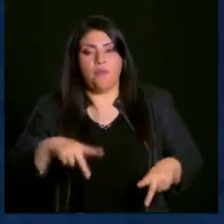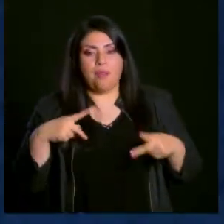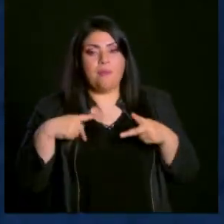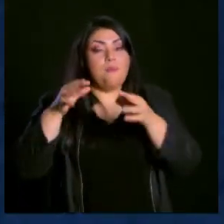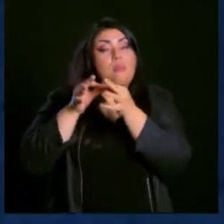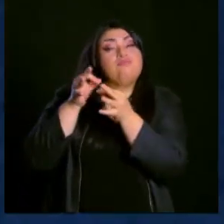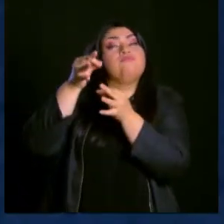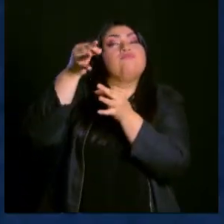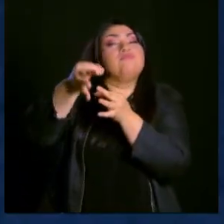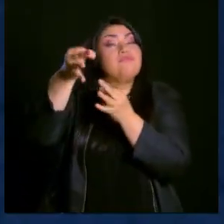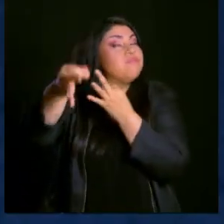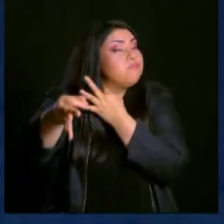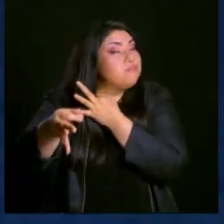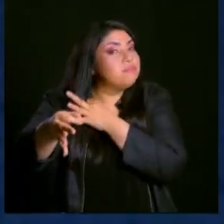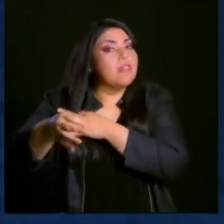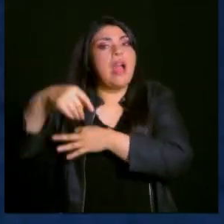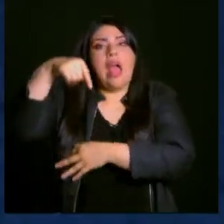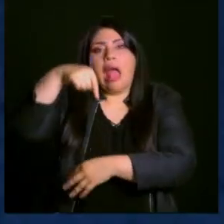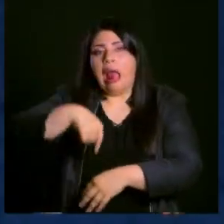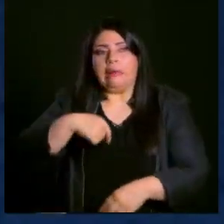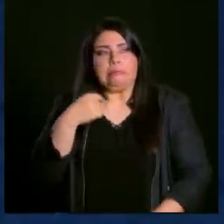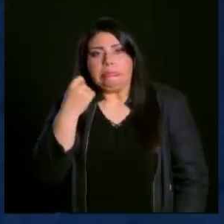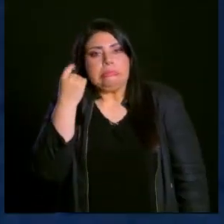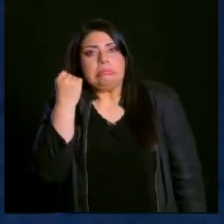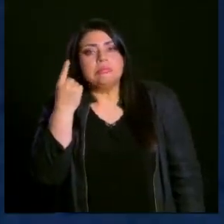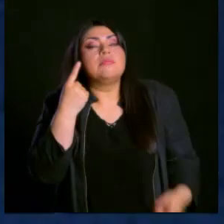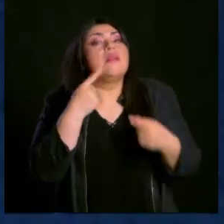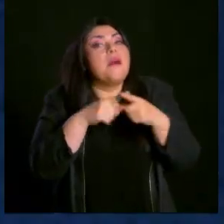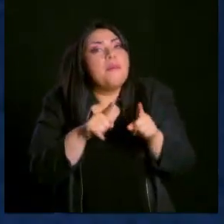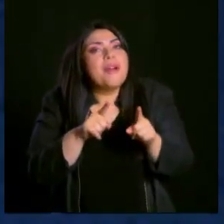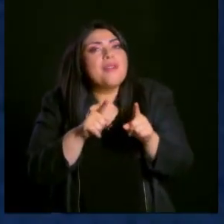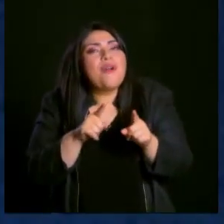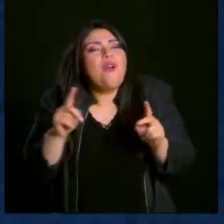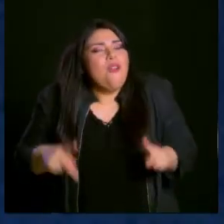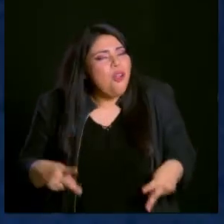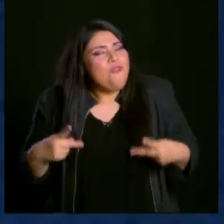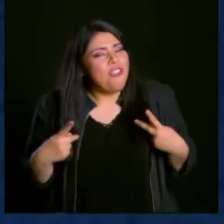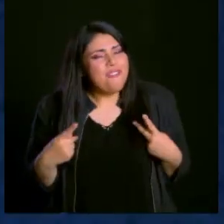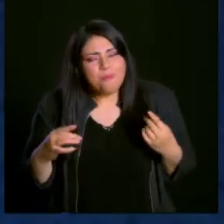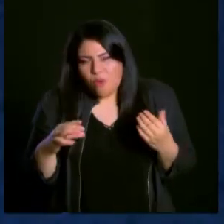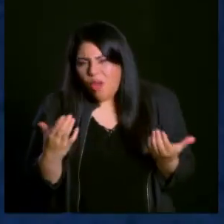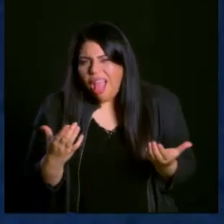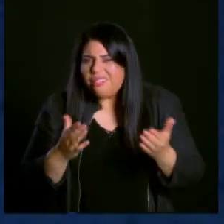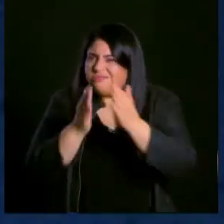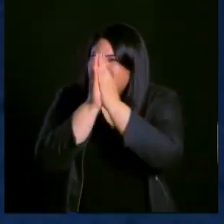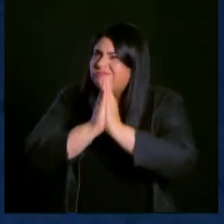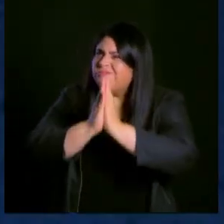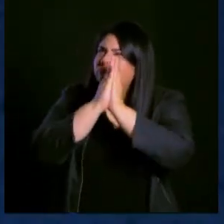lo que oramos aunque no lo entendamos mientras lo estamos orando